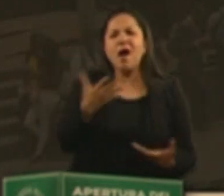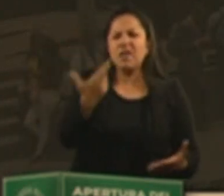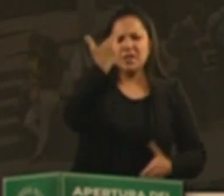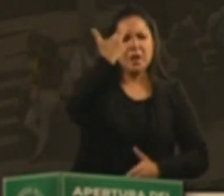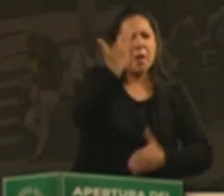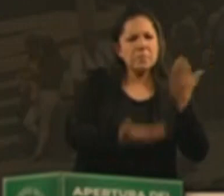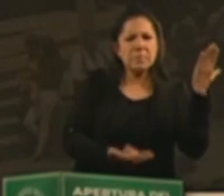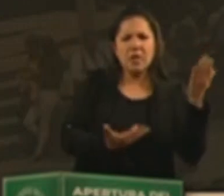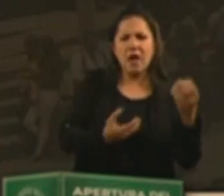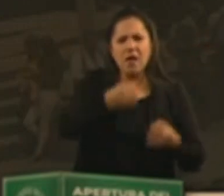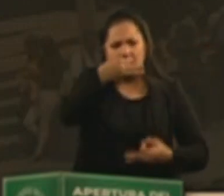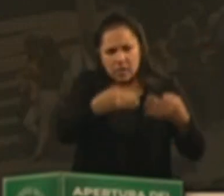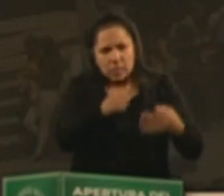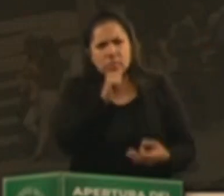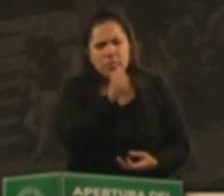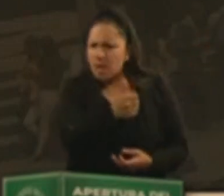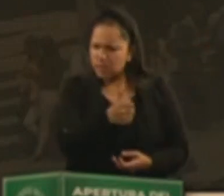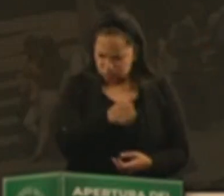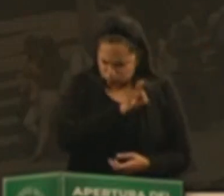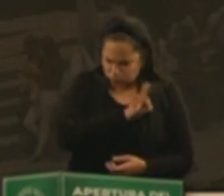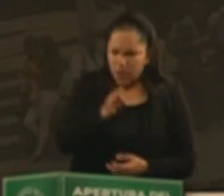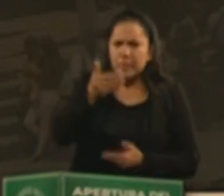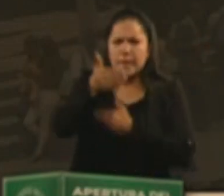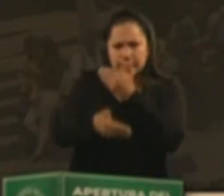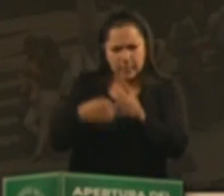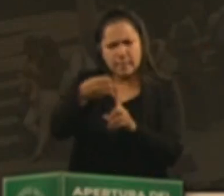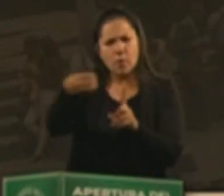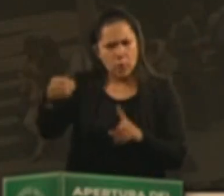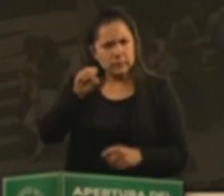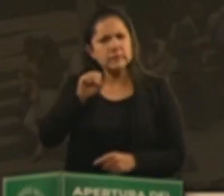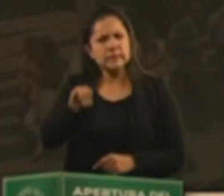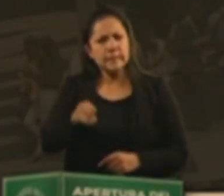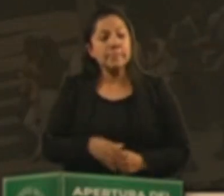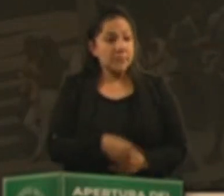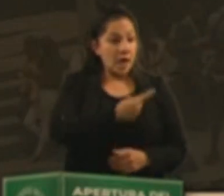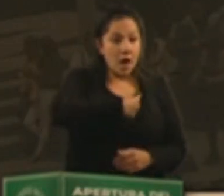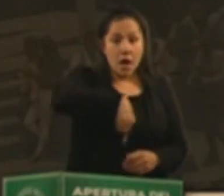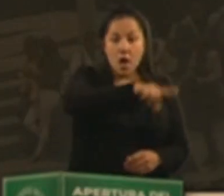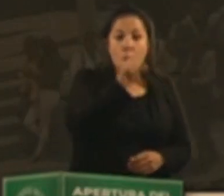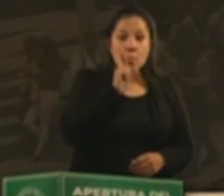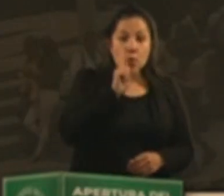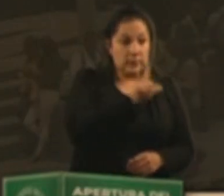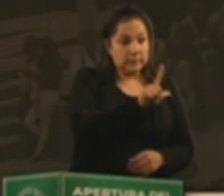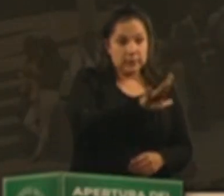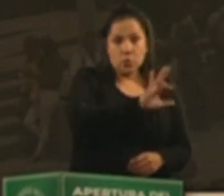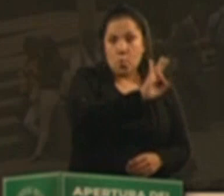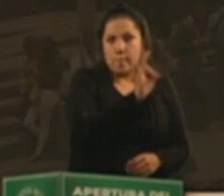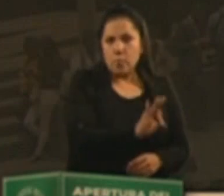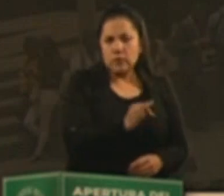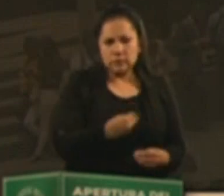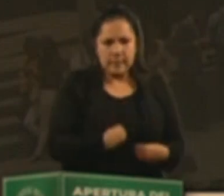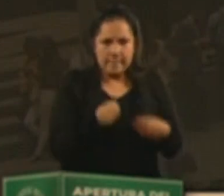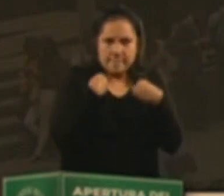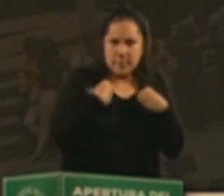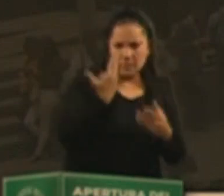3.000 feminicidios y el acoso que vivimos el 70% de las mujeres, les queremos decir que